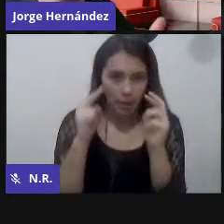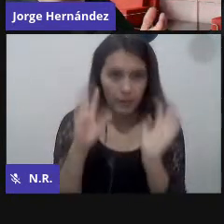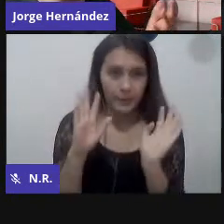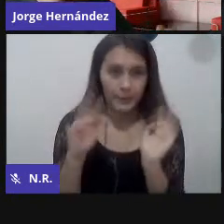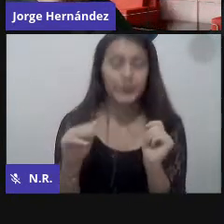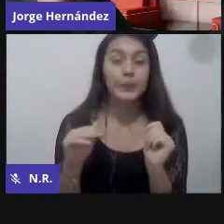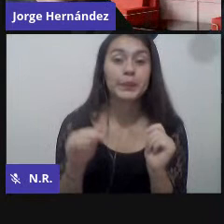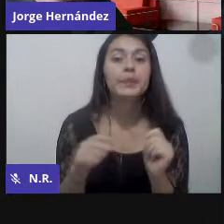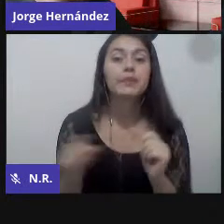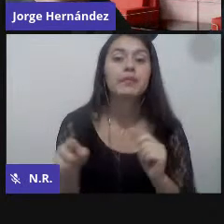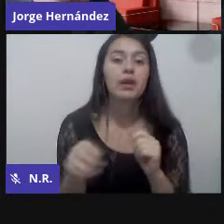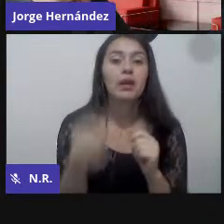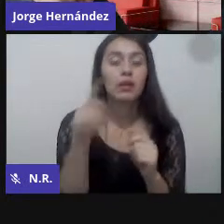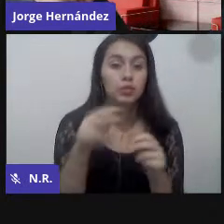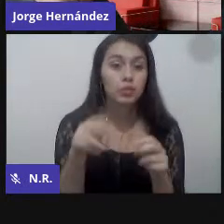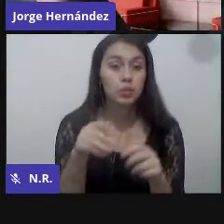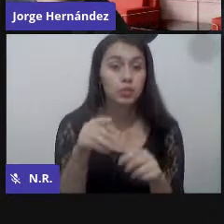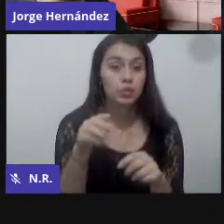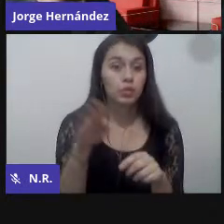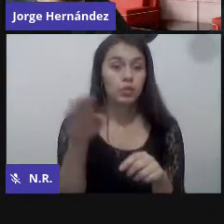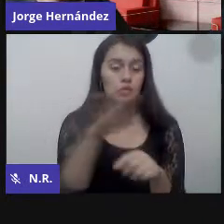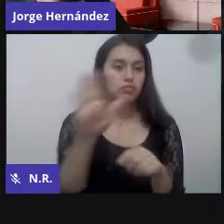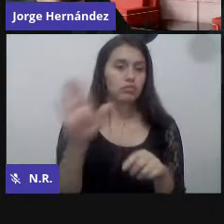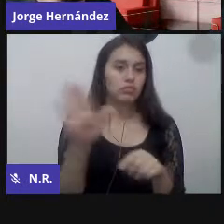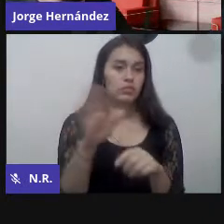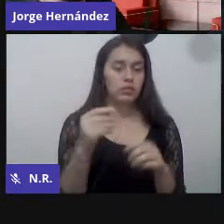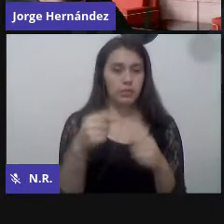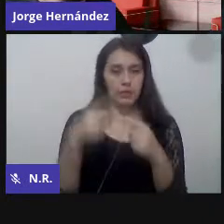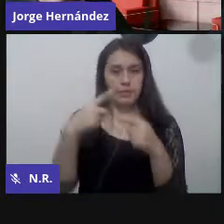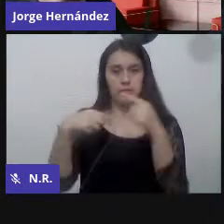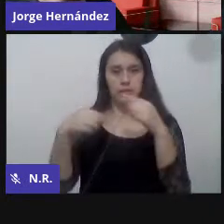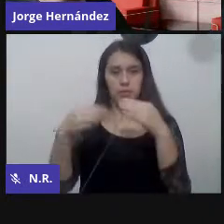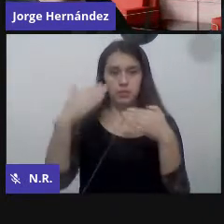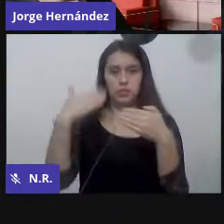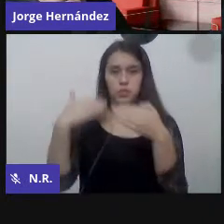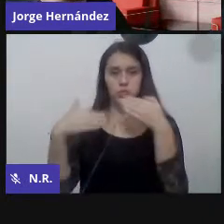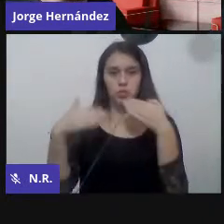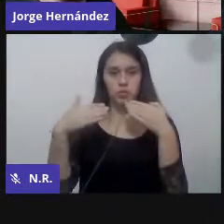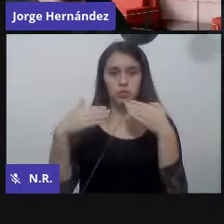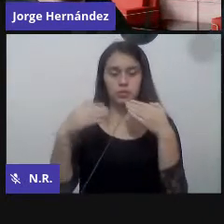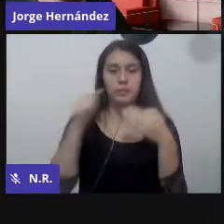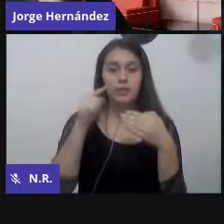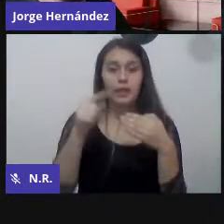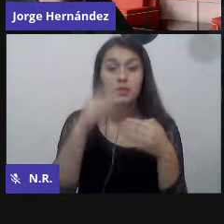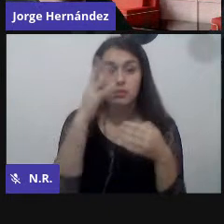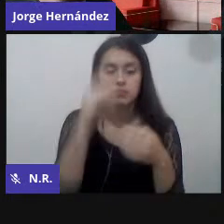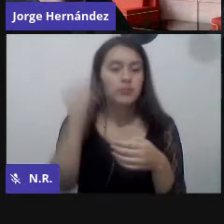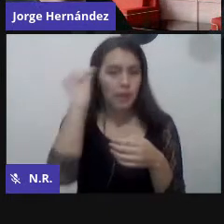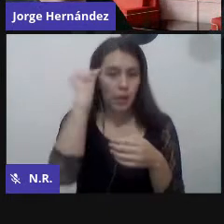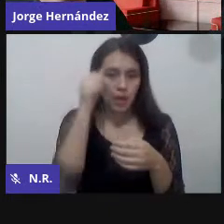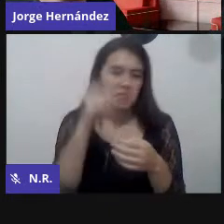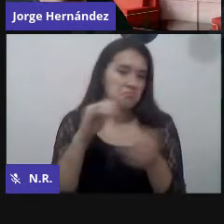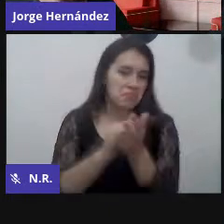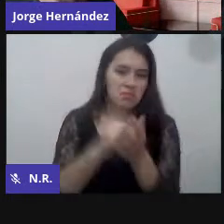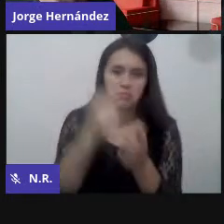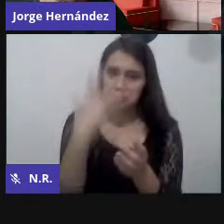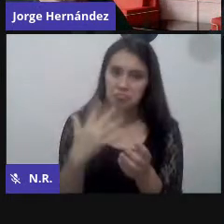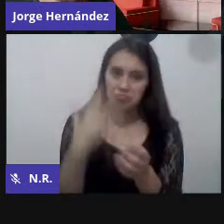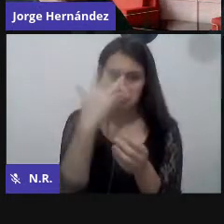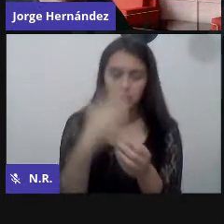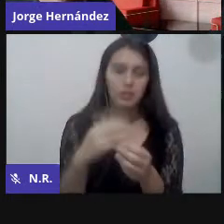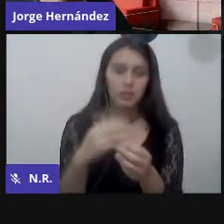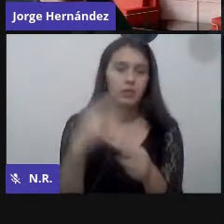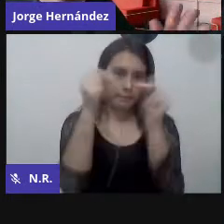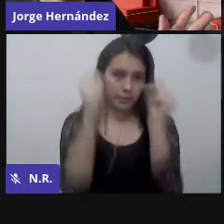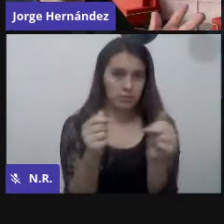que lo que acaban de ver anteriormente, voy a volverme un poco, es desde un perfil. Y si ustedes tienen una